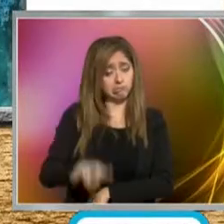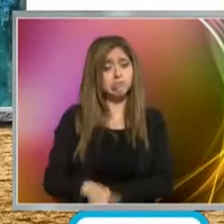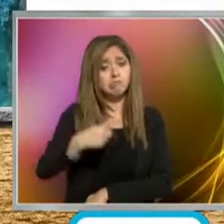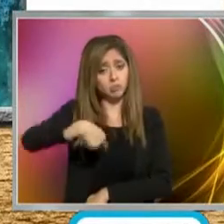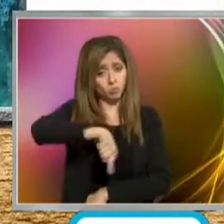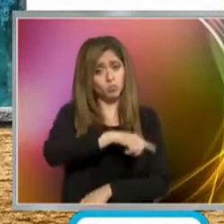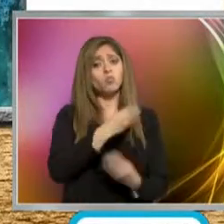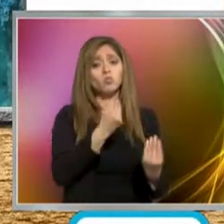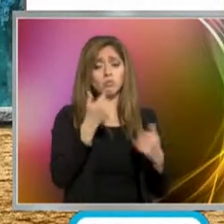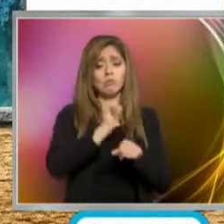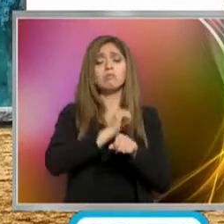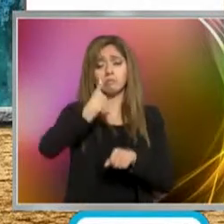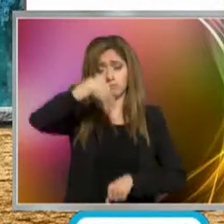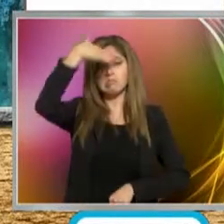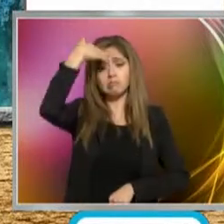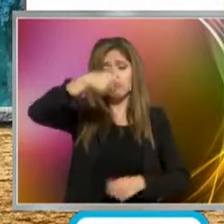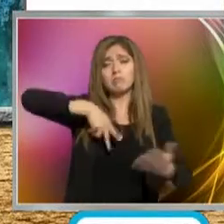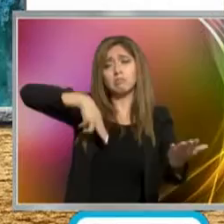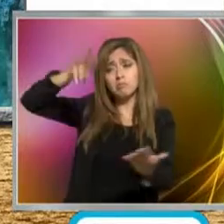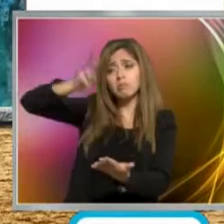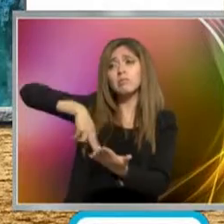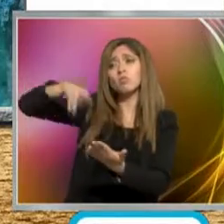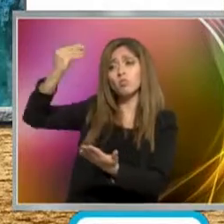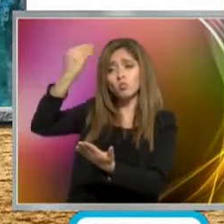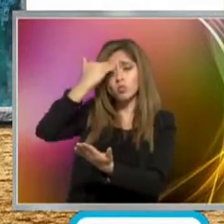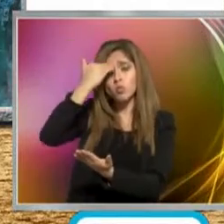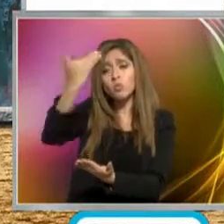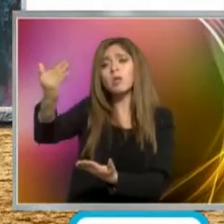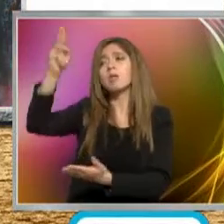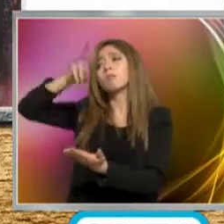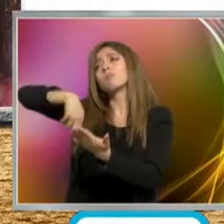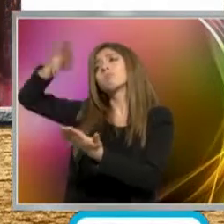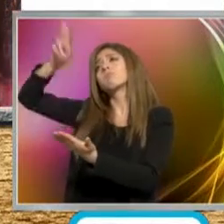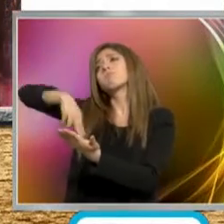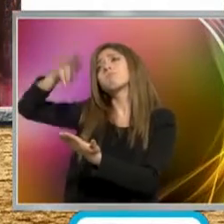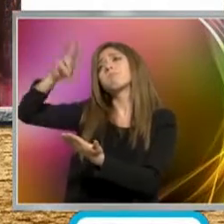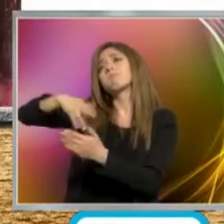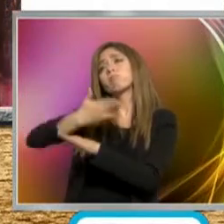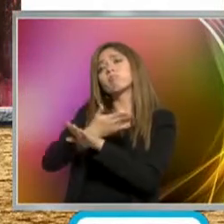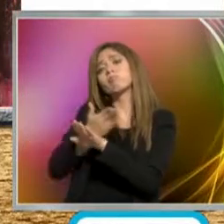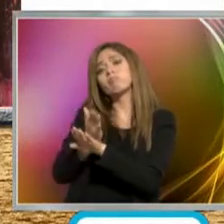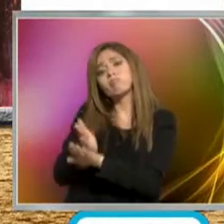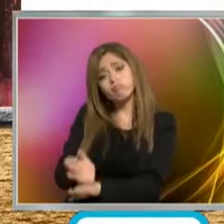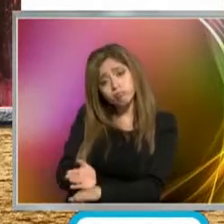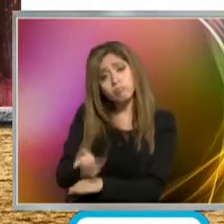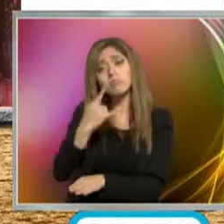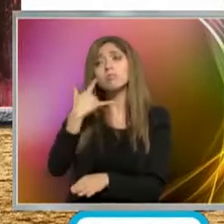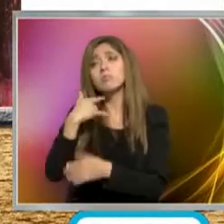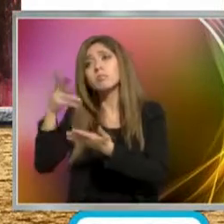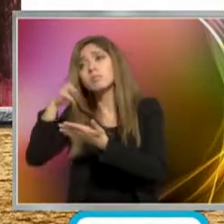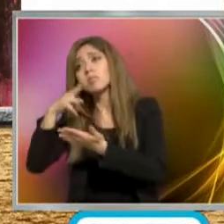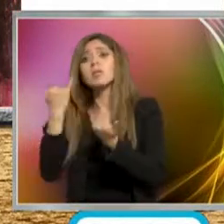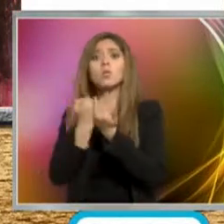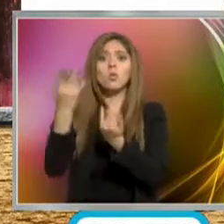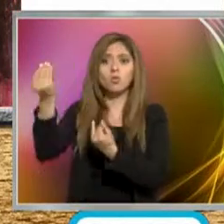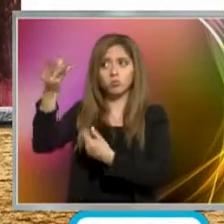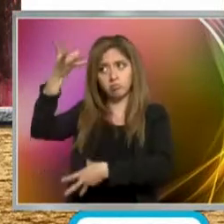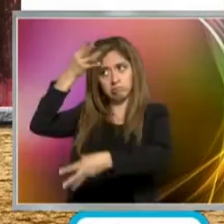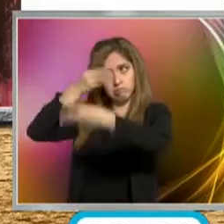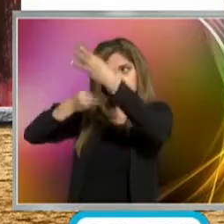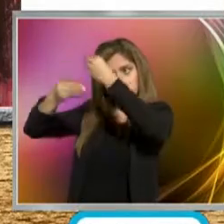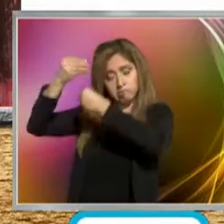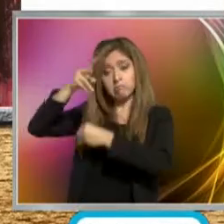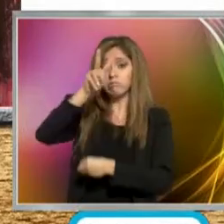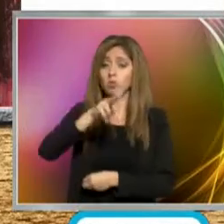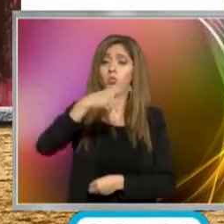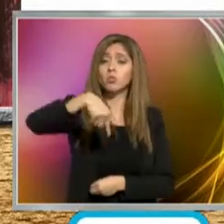mucha dedicación, mucha energía, porque sí se le pone mucha energía también a una pieza. Mucha energía y mucho tiempo y mucho conocimiento. Exactamente. Que la realidad es que